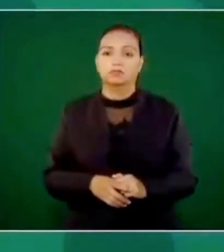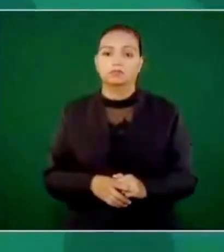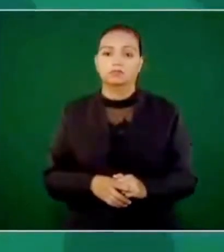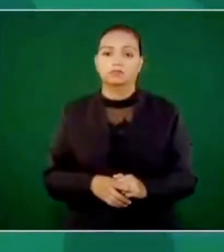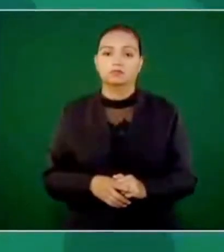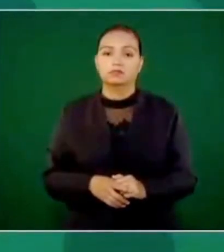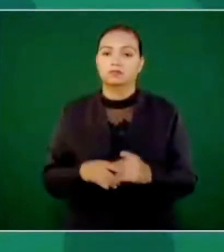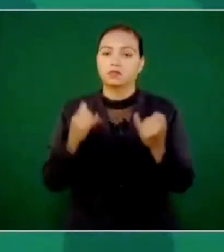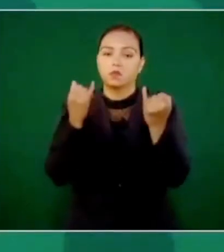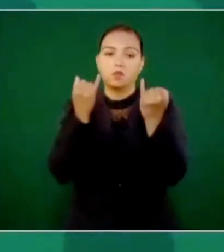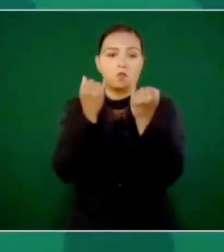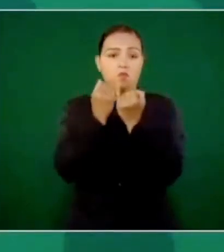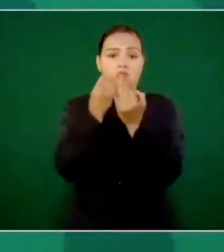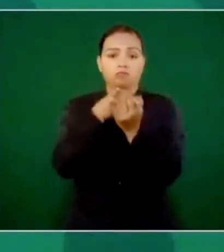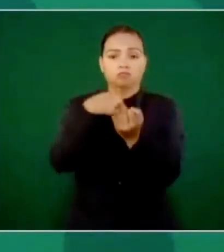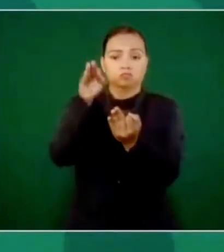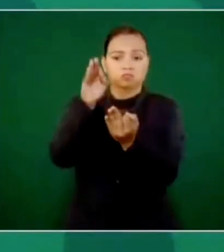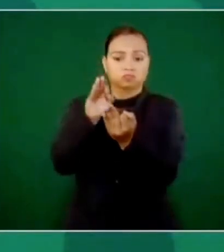protegía